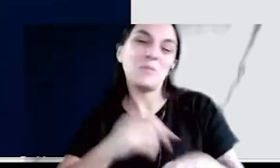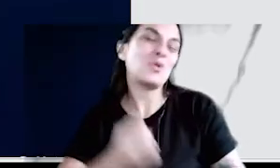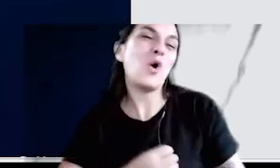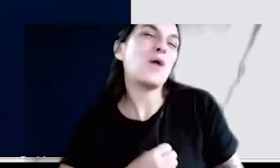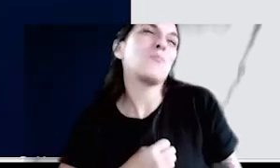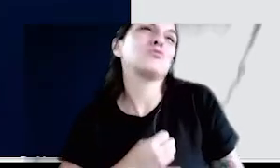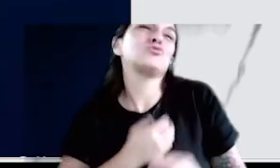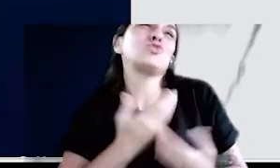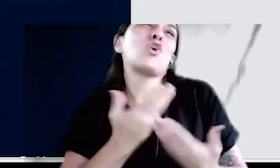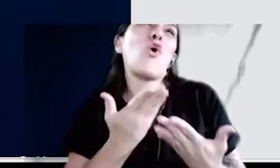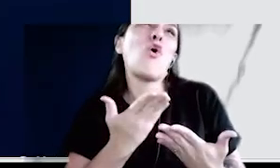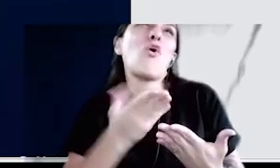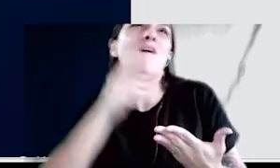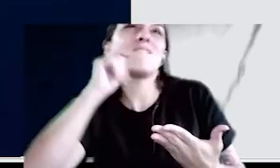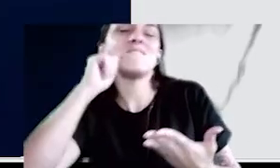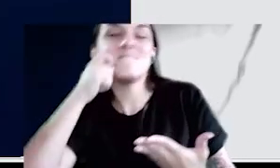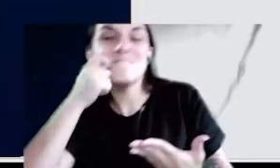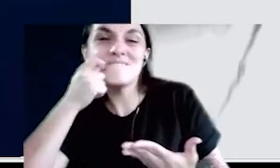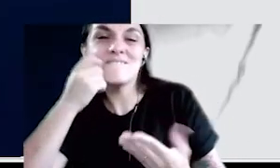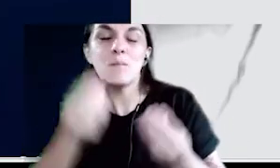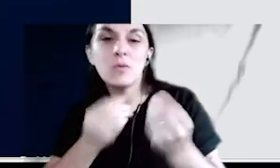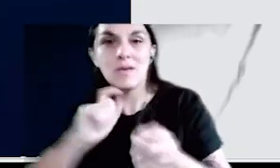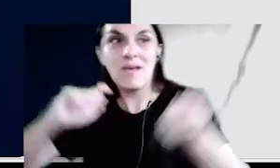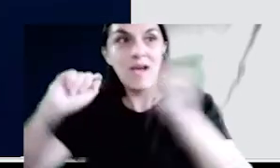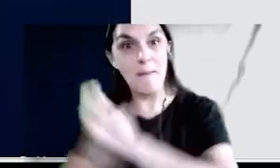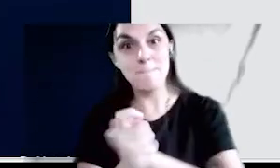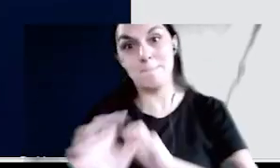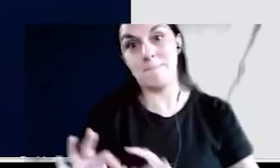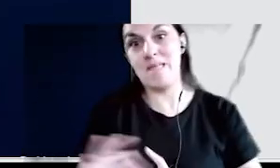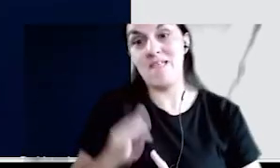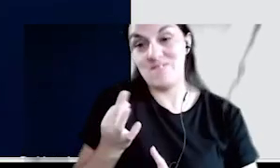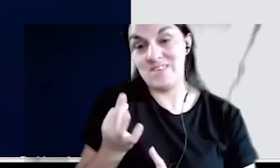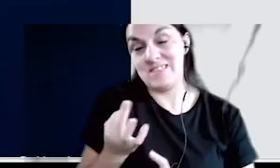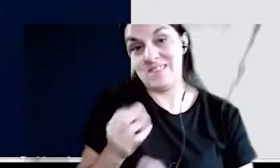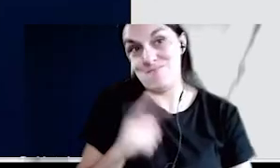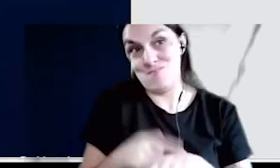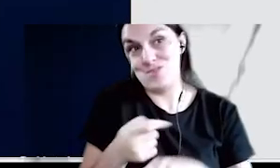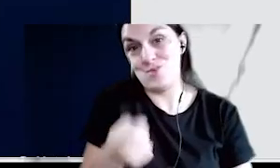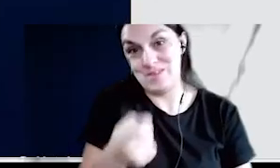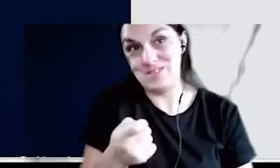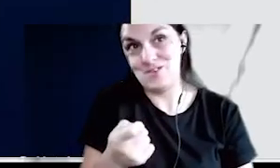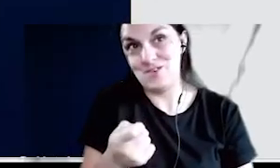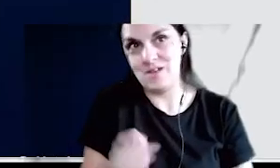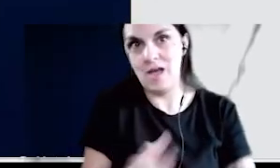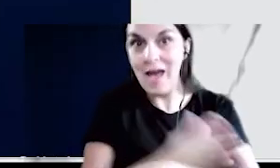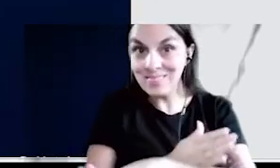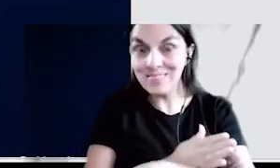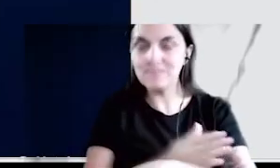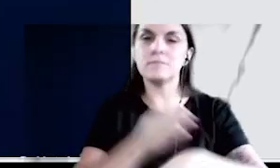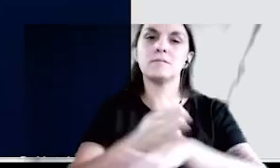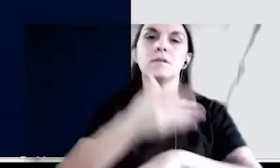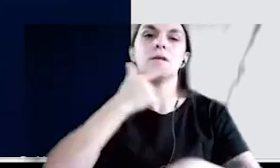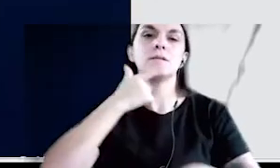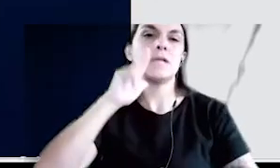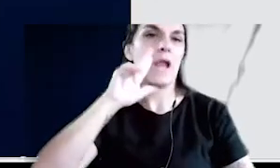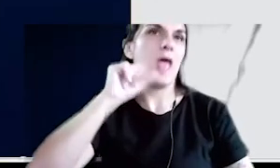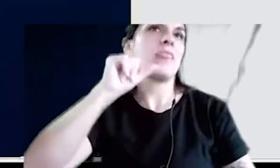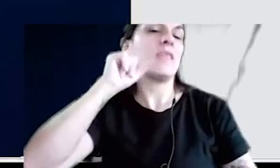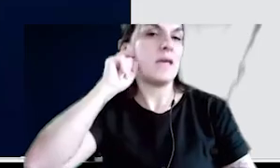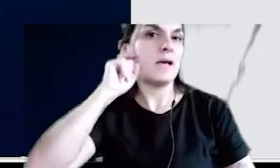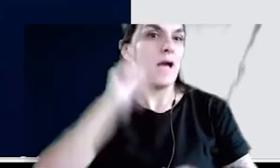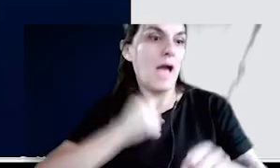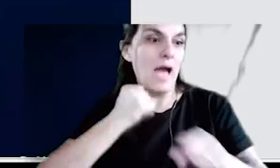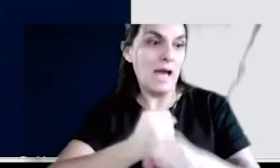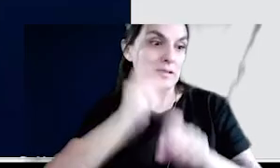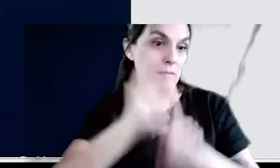una, un cambio de vida, como puede ser una jubilación, entren al CIRADIC y pongan todo lo que tengan hasta el día en que